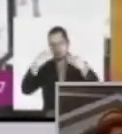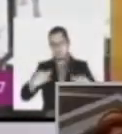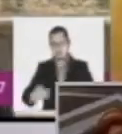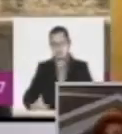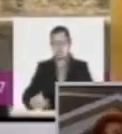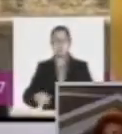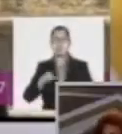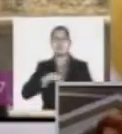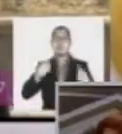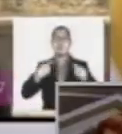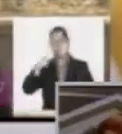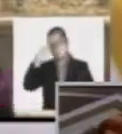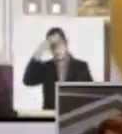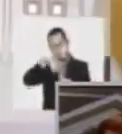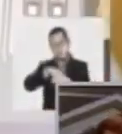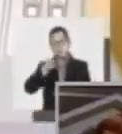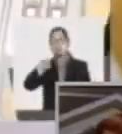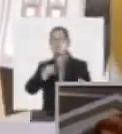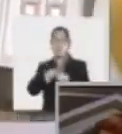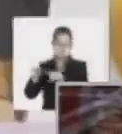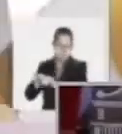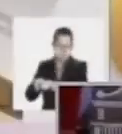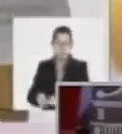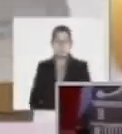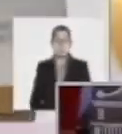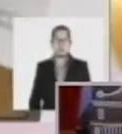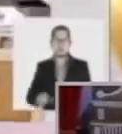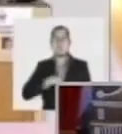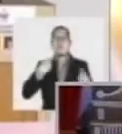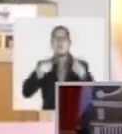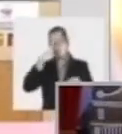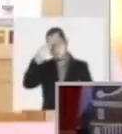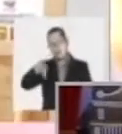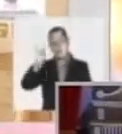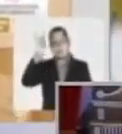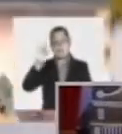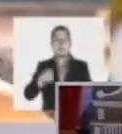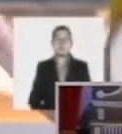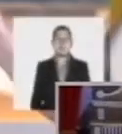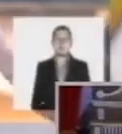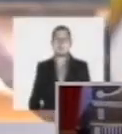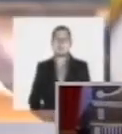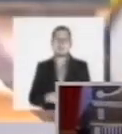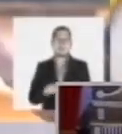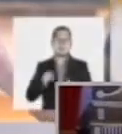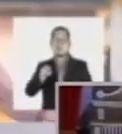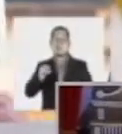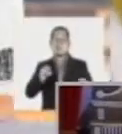que tú das, yo vuelvo un poco al concepto que tú manejas primero, ¿no? Que nosotros estamos como